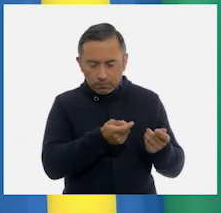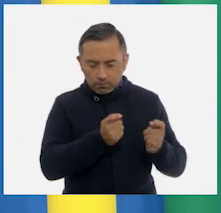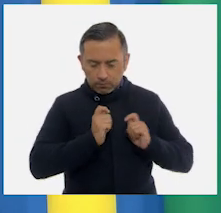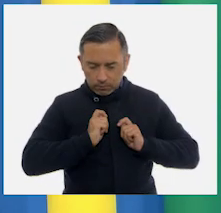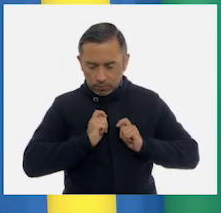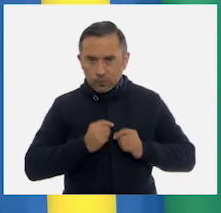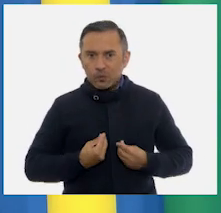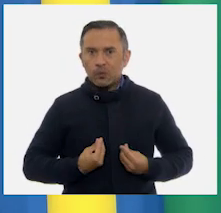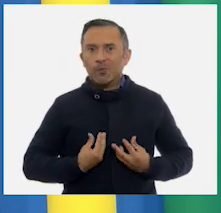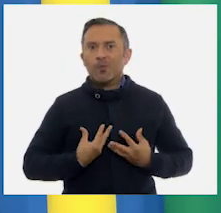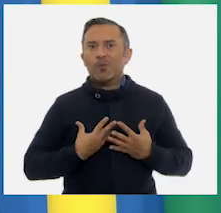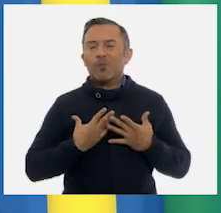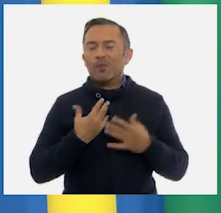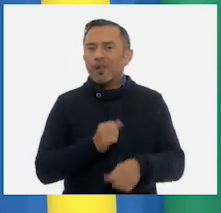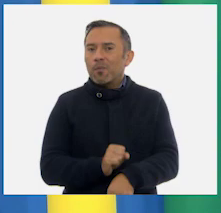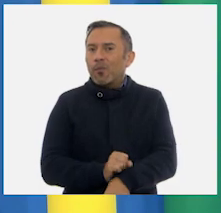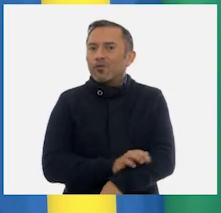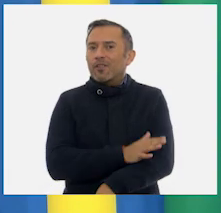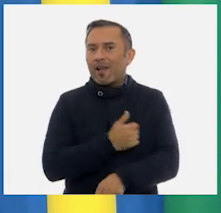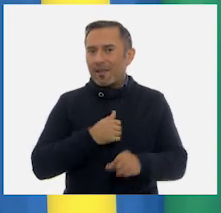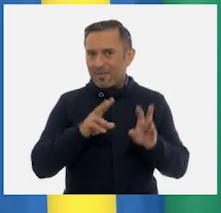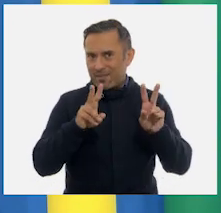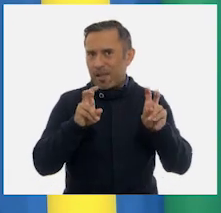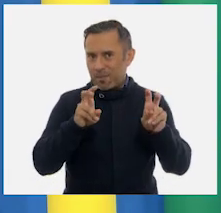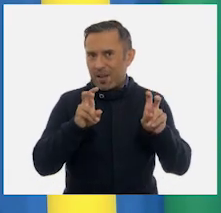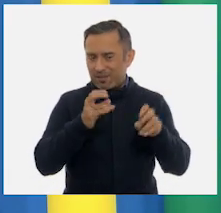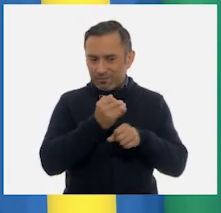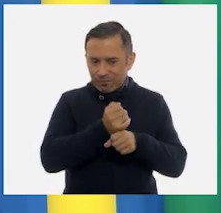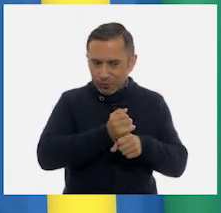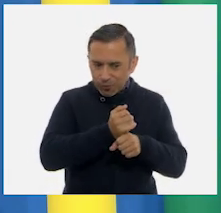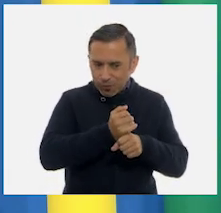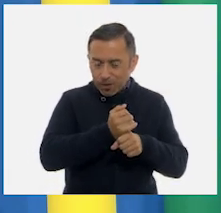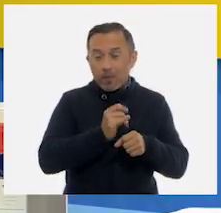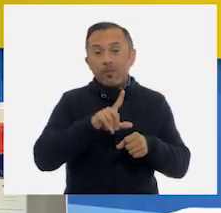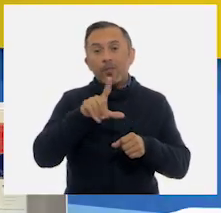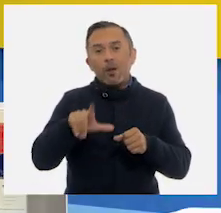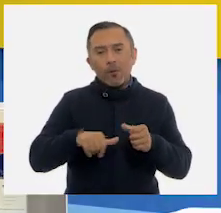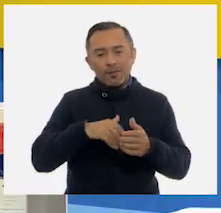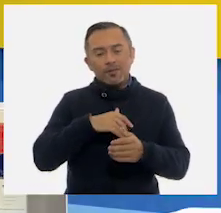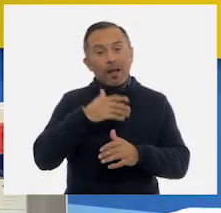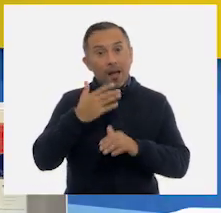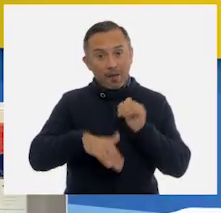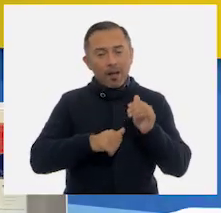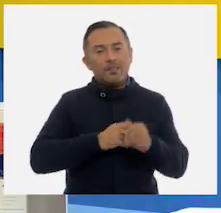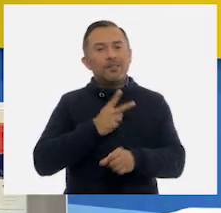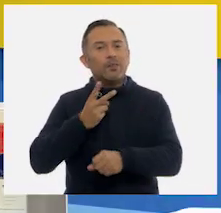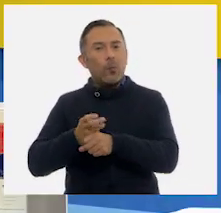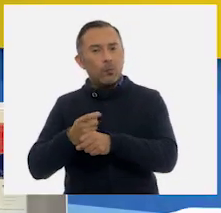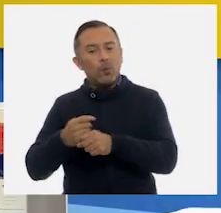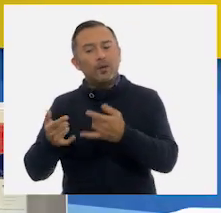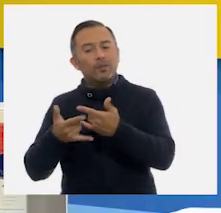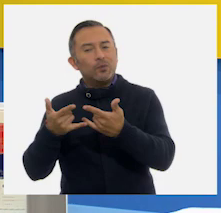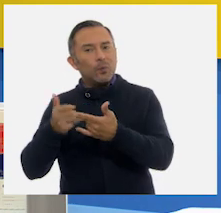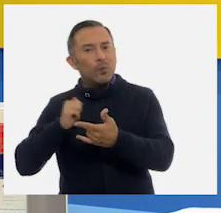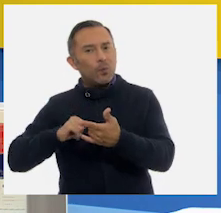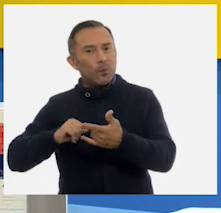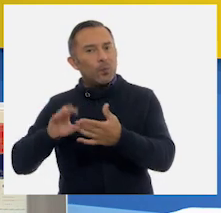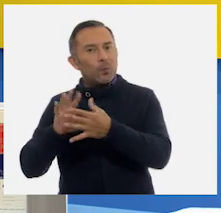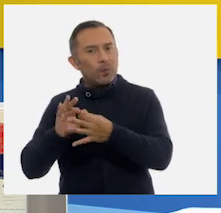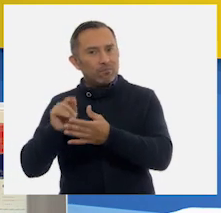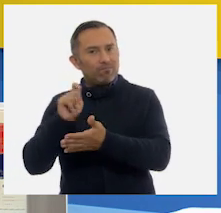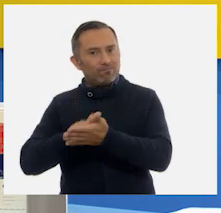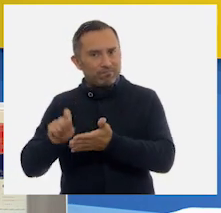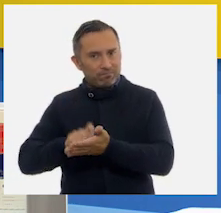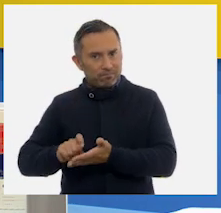sobre el que estamos investigando y sobre el que escribiremos nuestro relato histórico. Y ya que estamos en este tema, te propongo